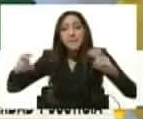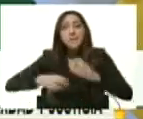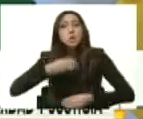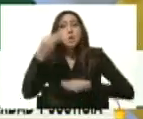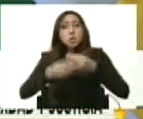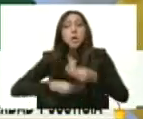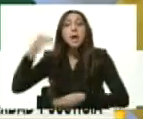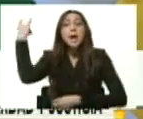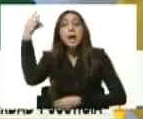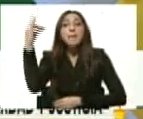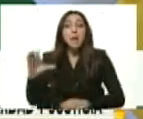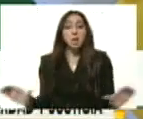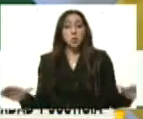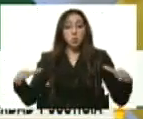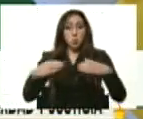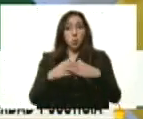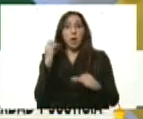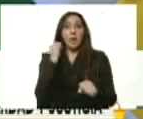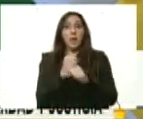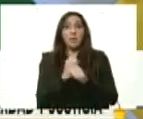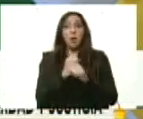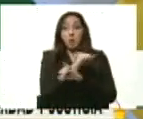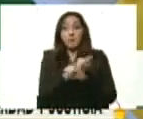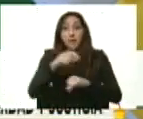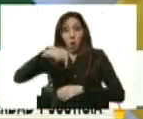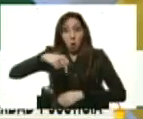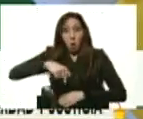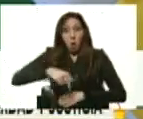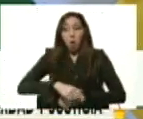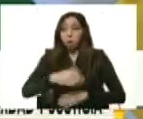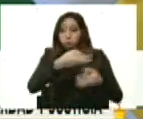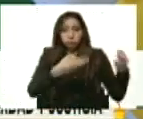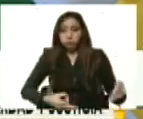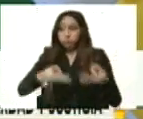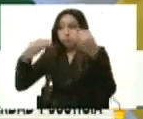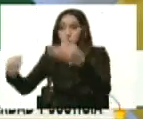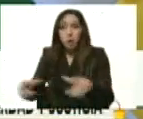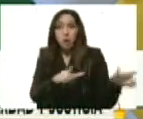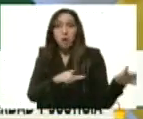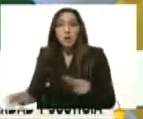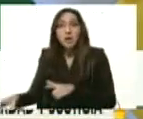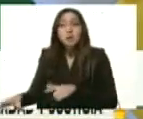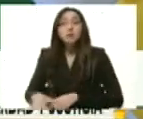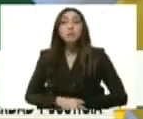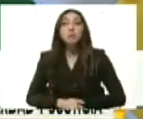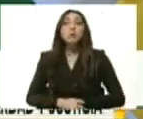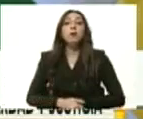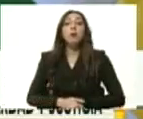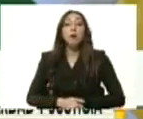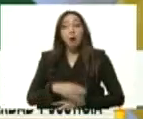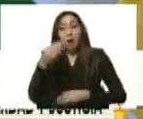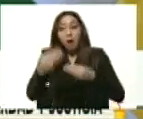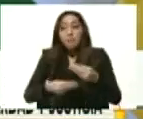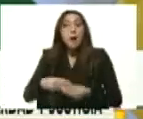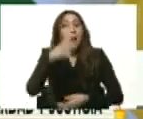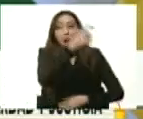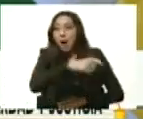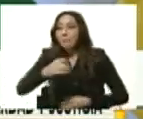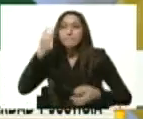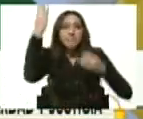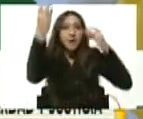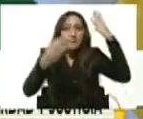Bolivia, cuyo trabajo concluye hoy con la entrega de este informe y que genera más luces para el